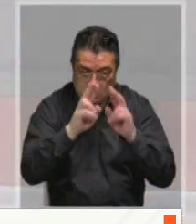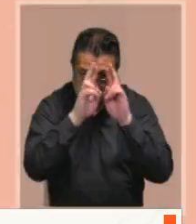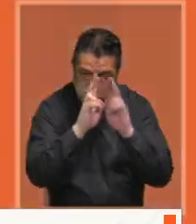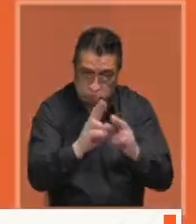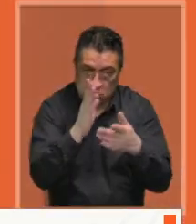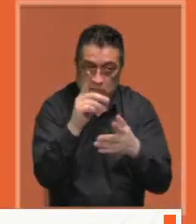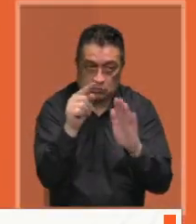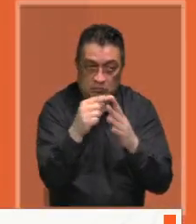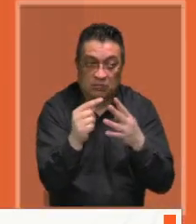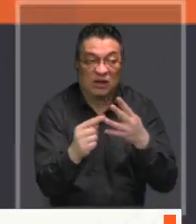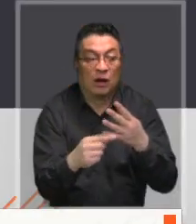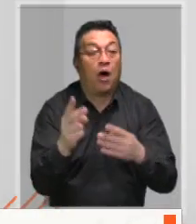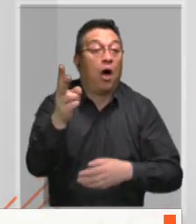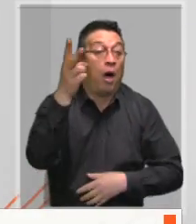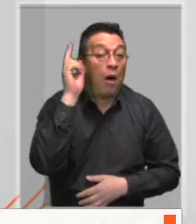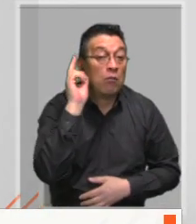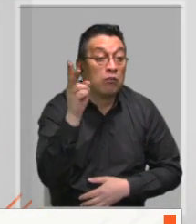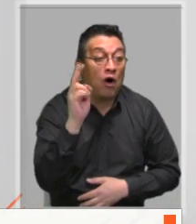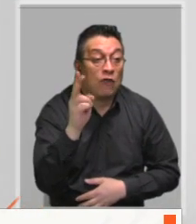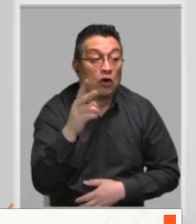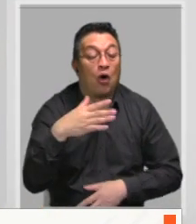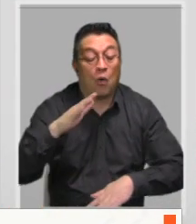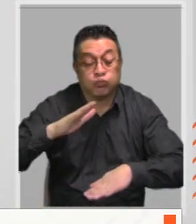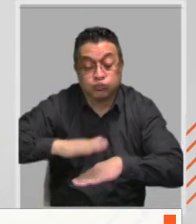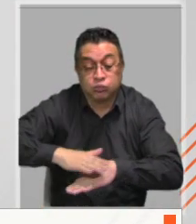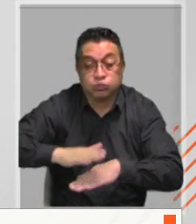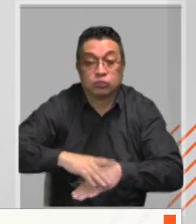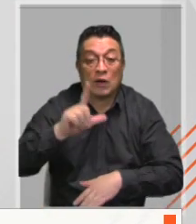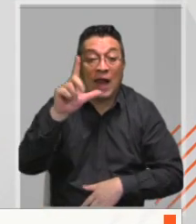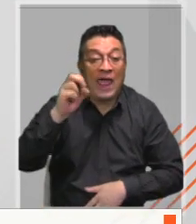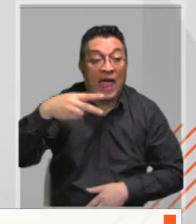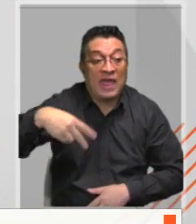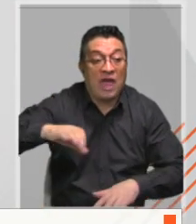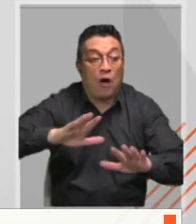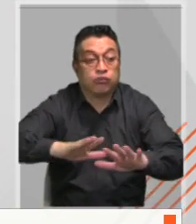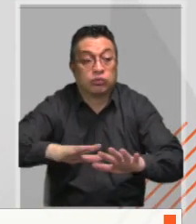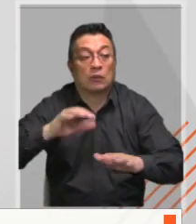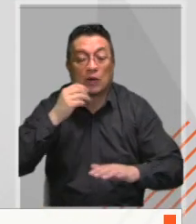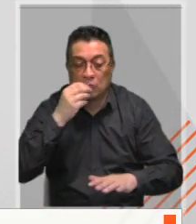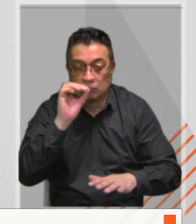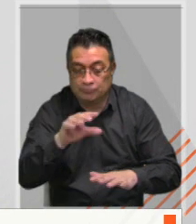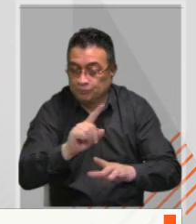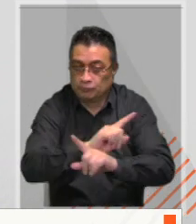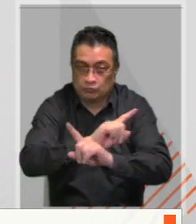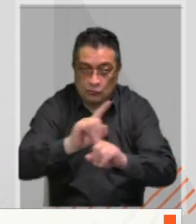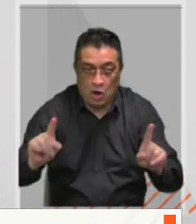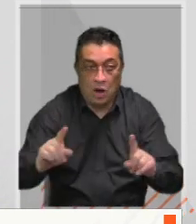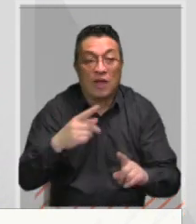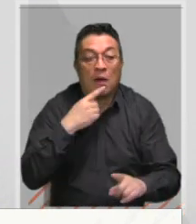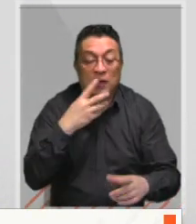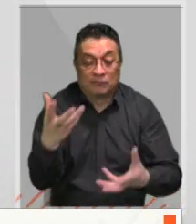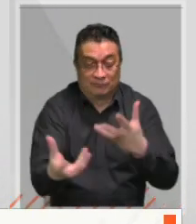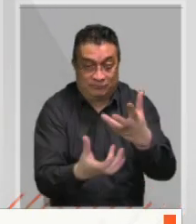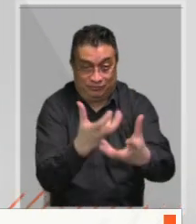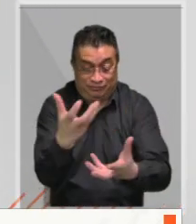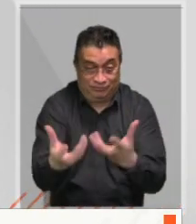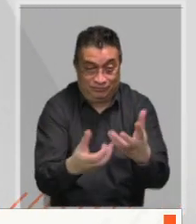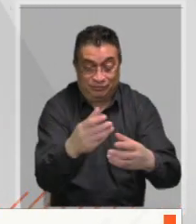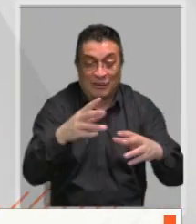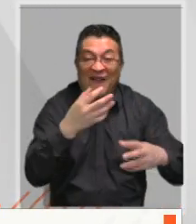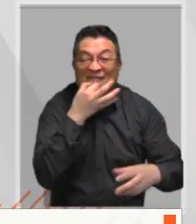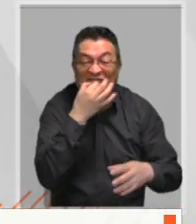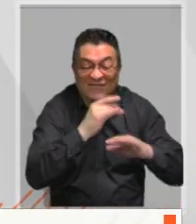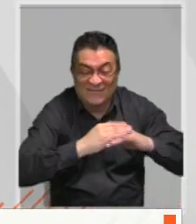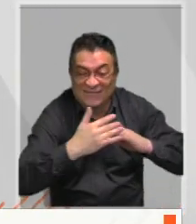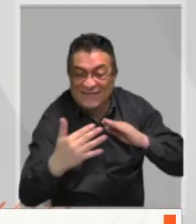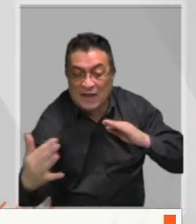medidas. Prohibición del uso de calefactores a leña, incluyendo a pellet. También las quemas agrícolas. Para las